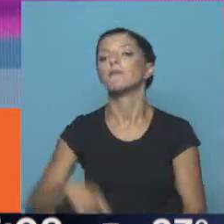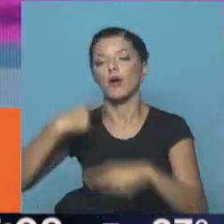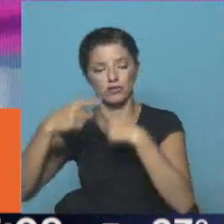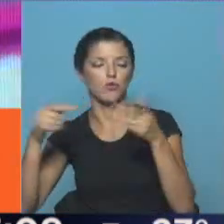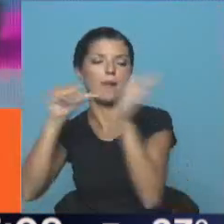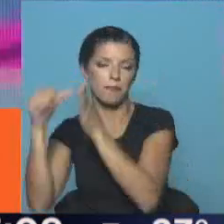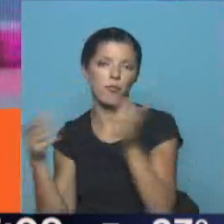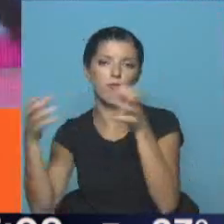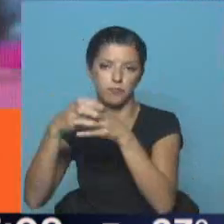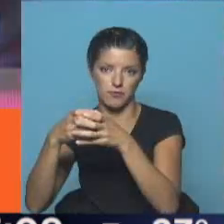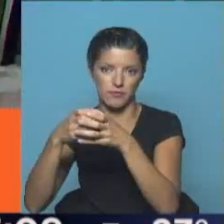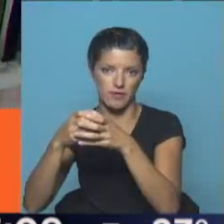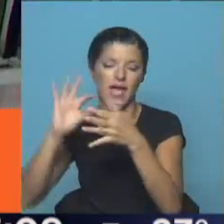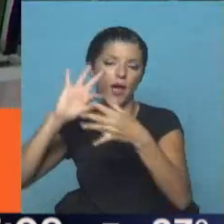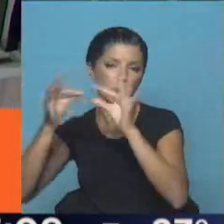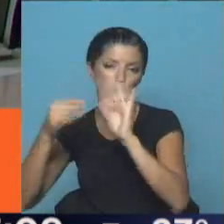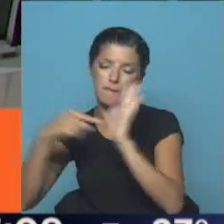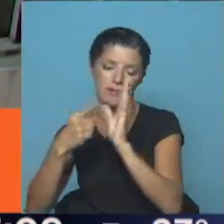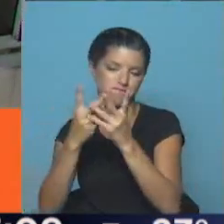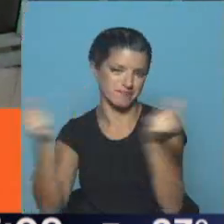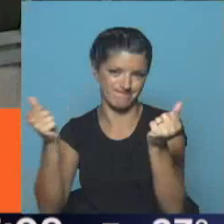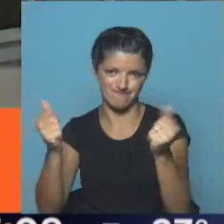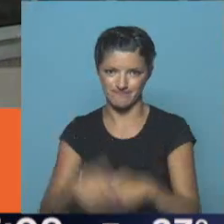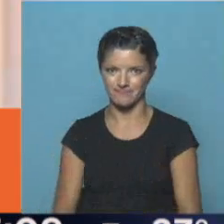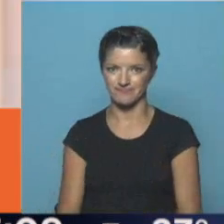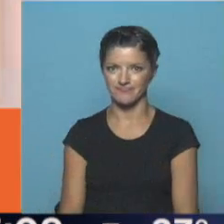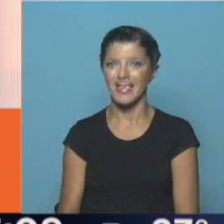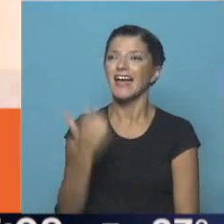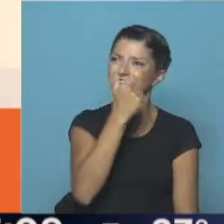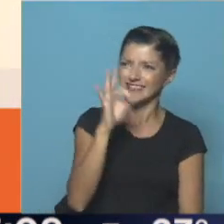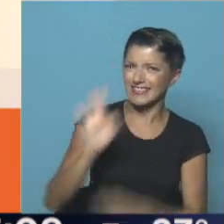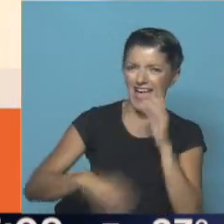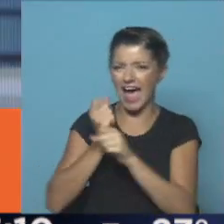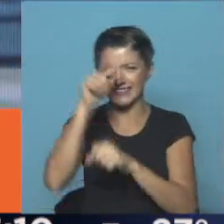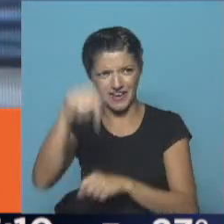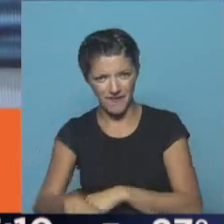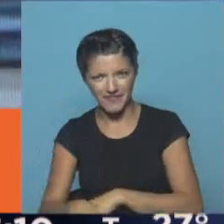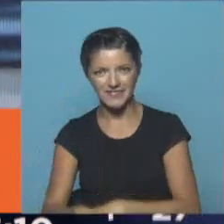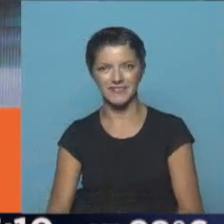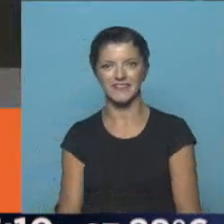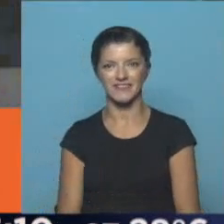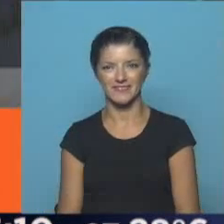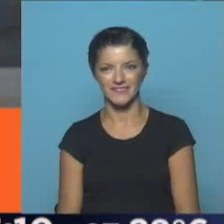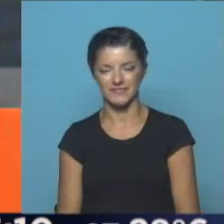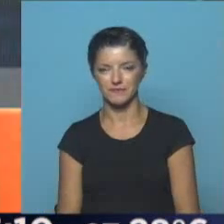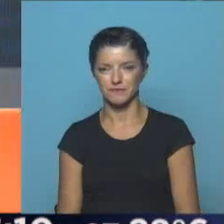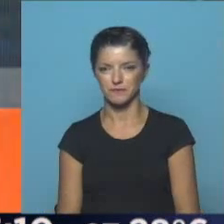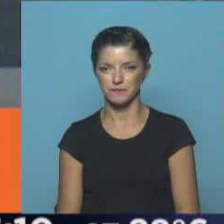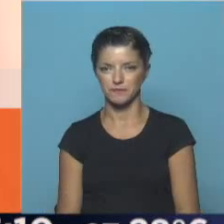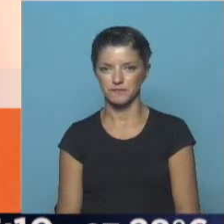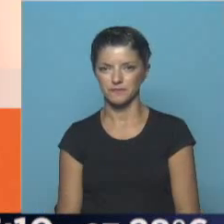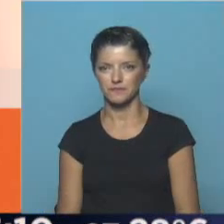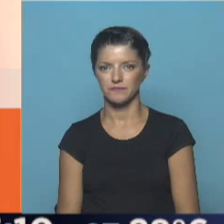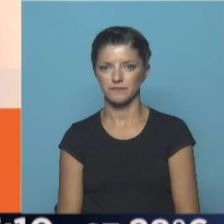Europea, pero no va a seguir siendo Unión Europea. Contamos de vuelta, 60 hasta acá. Va a haber que empezar a poner el cronómetro en cero. Sí, con